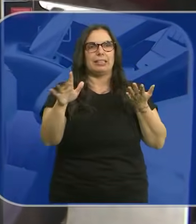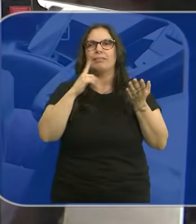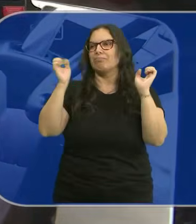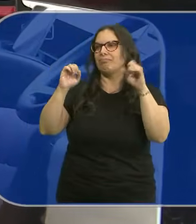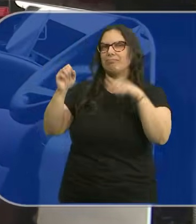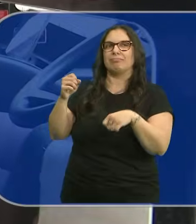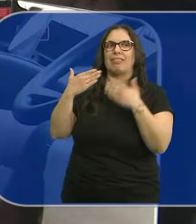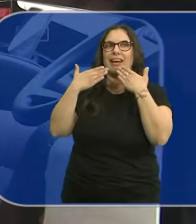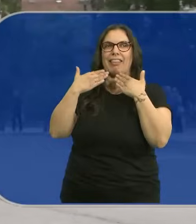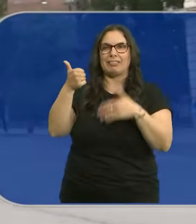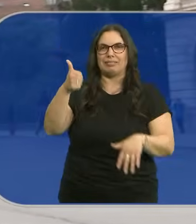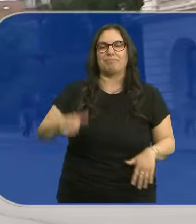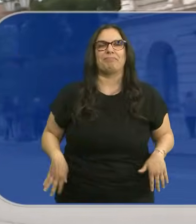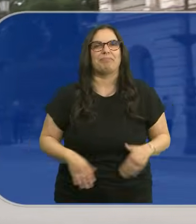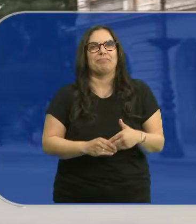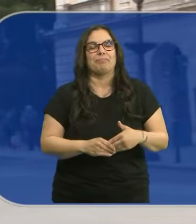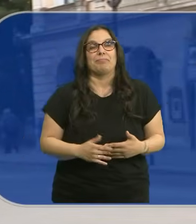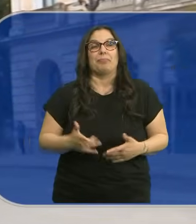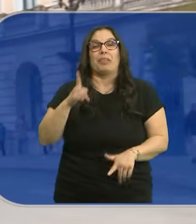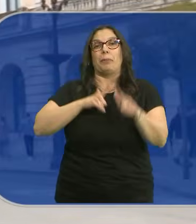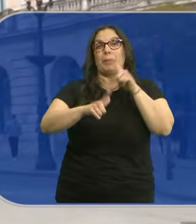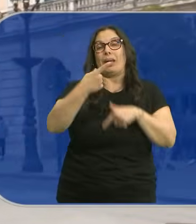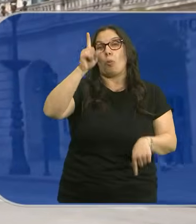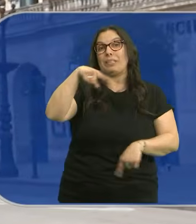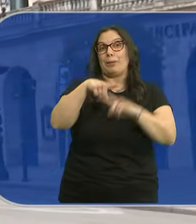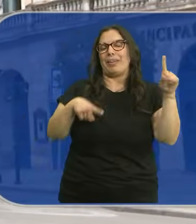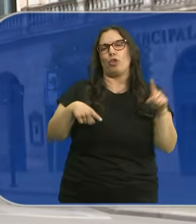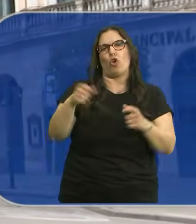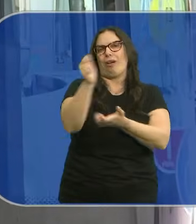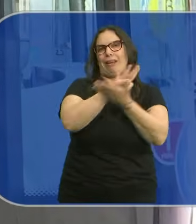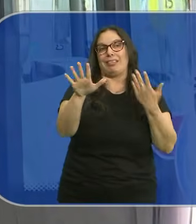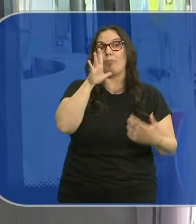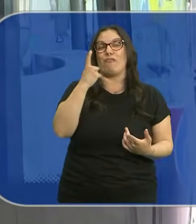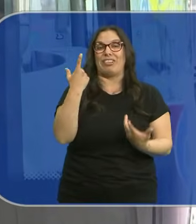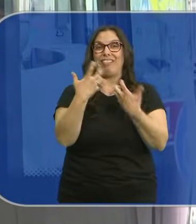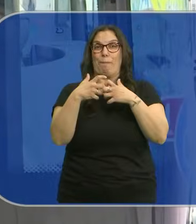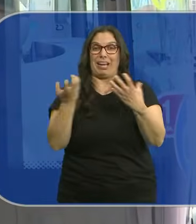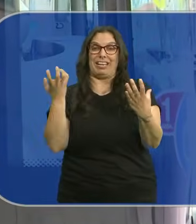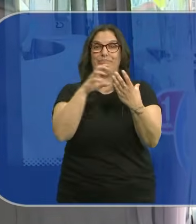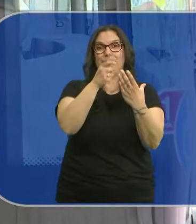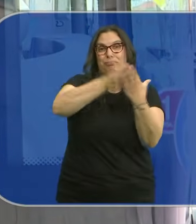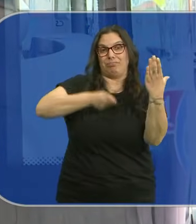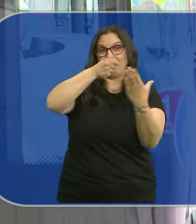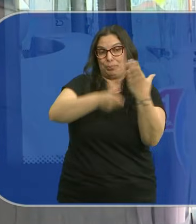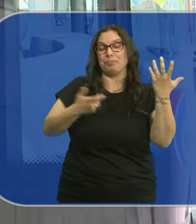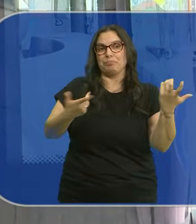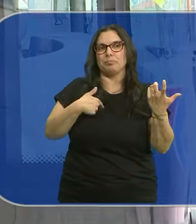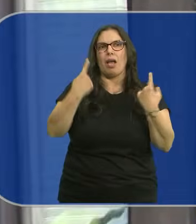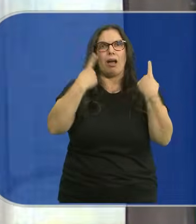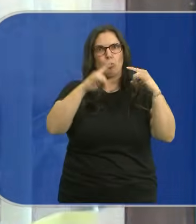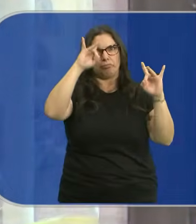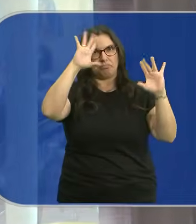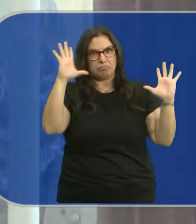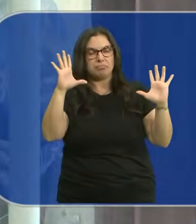Ah, gracias, muchas gracias. Viajar será gratis durante mes y medio mientras se instalan las nuevas máquinas de pago. Una medida que ha sorprendido a